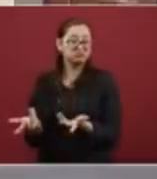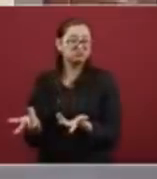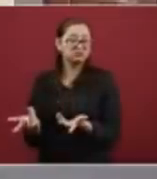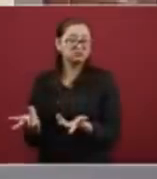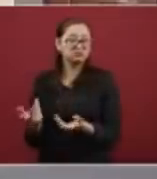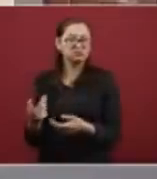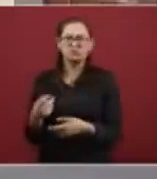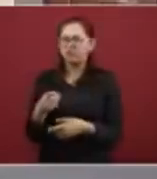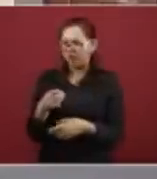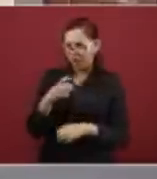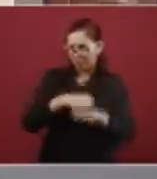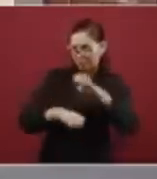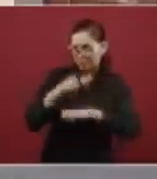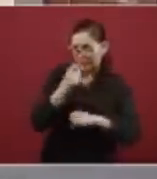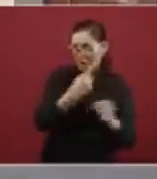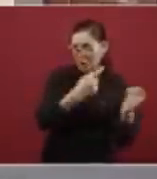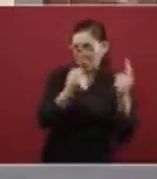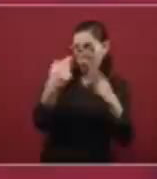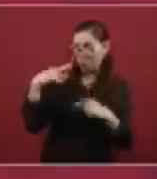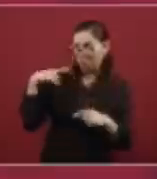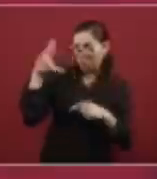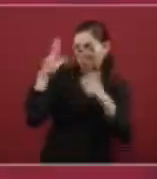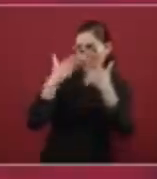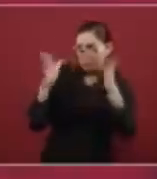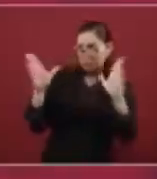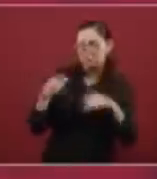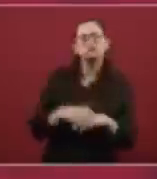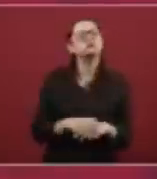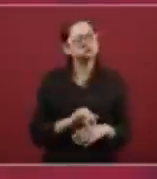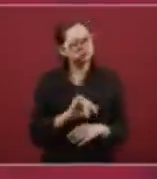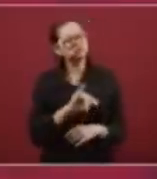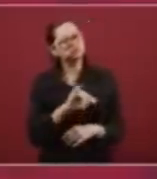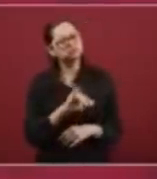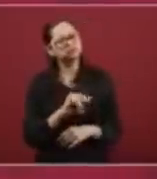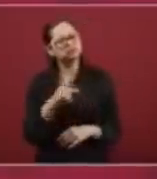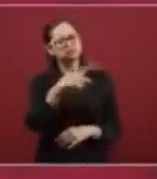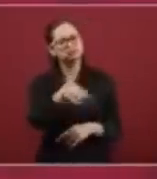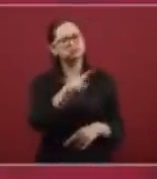porque están conscientes de que fue